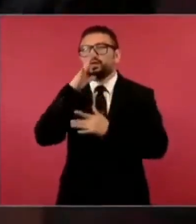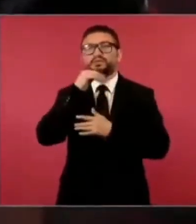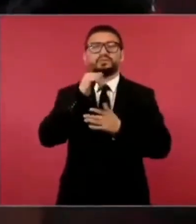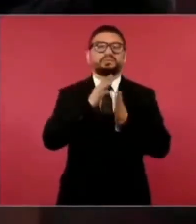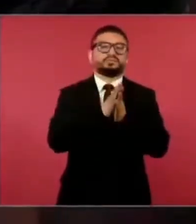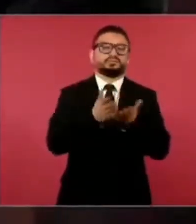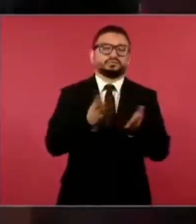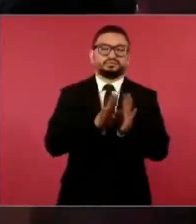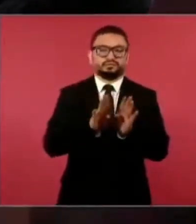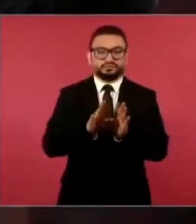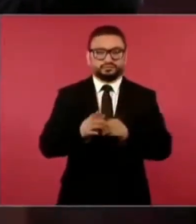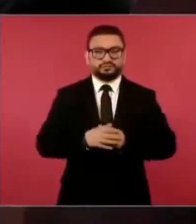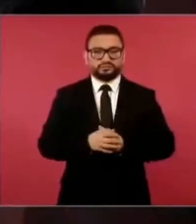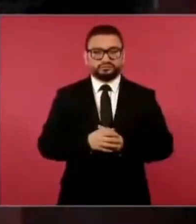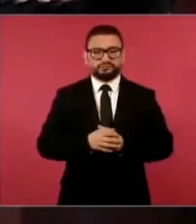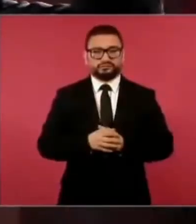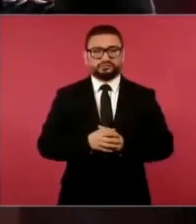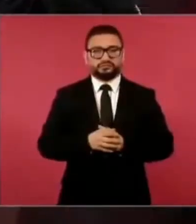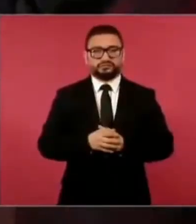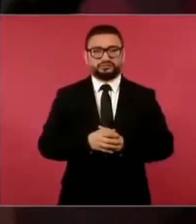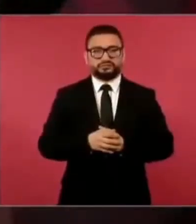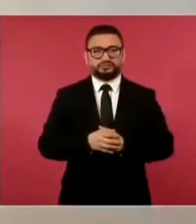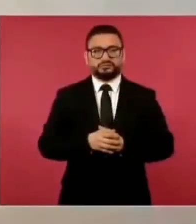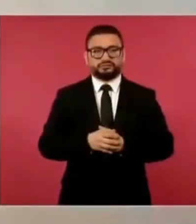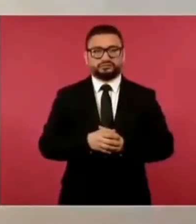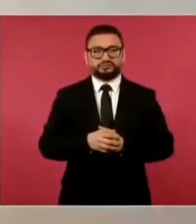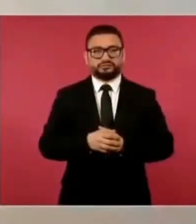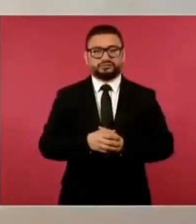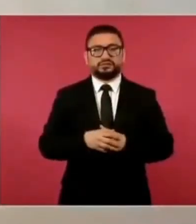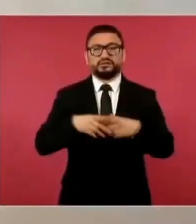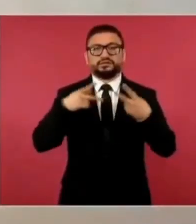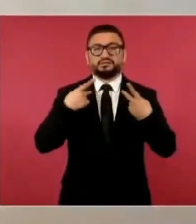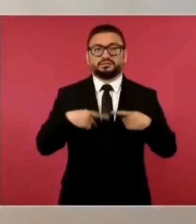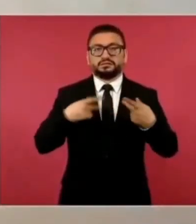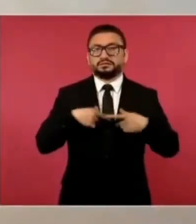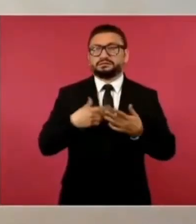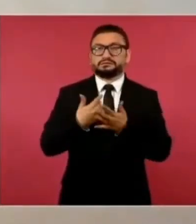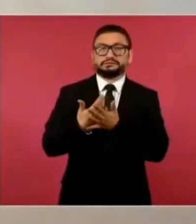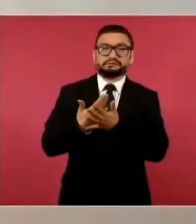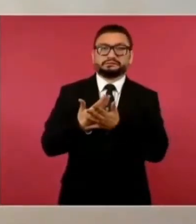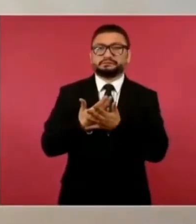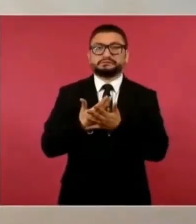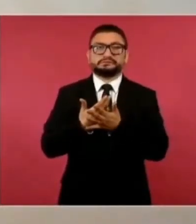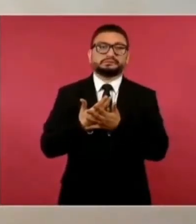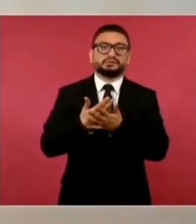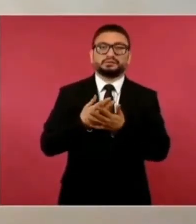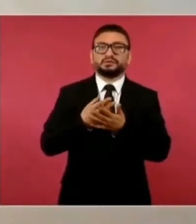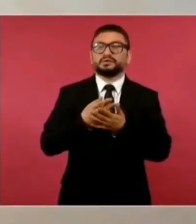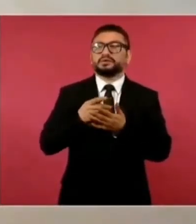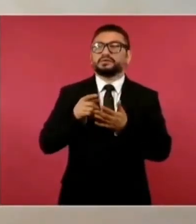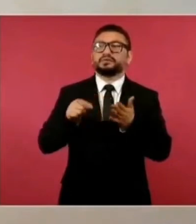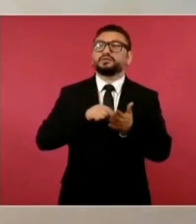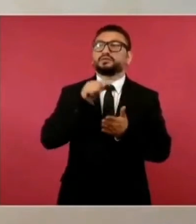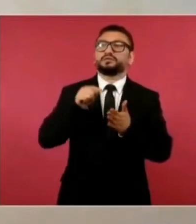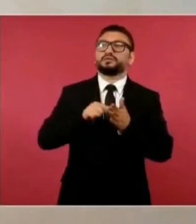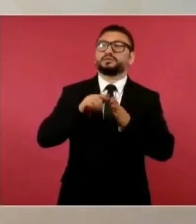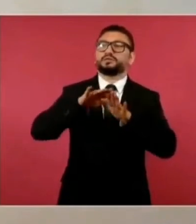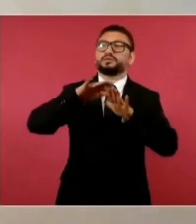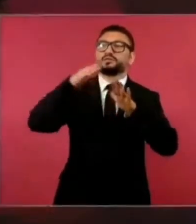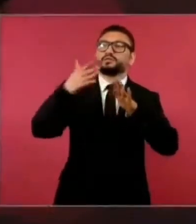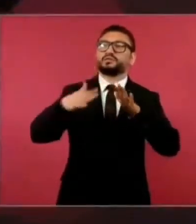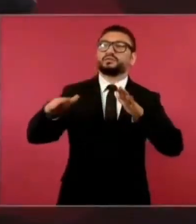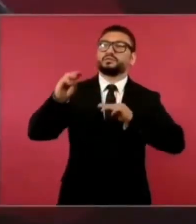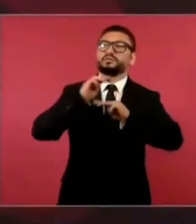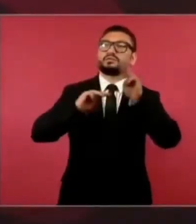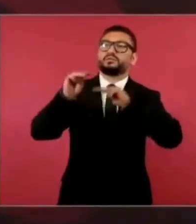que tenga la gente que estarse subiendo a las lomas, a